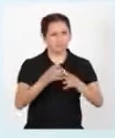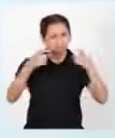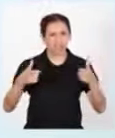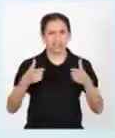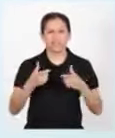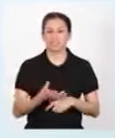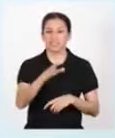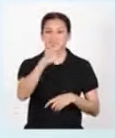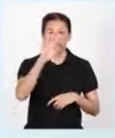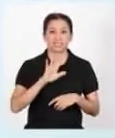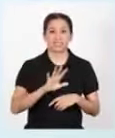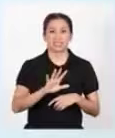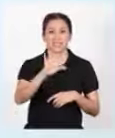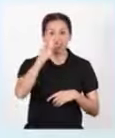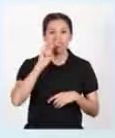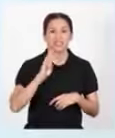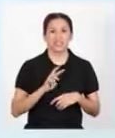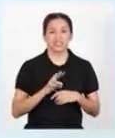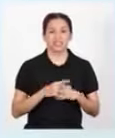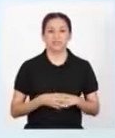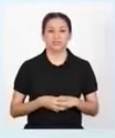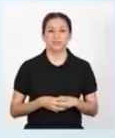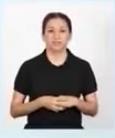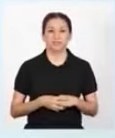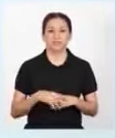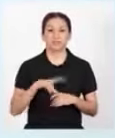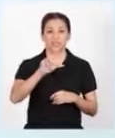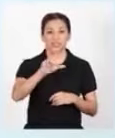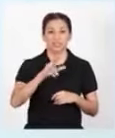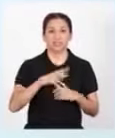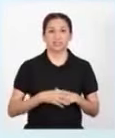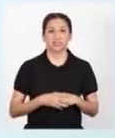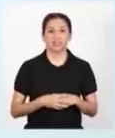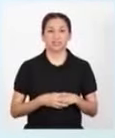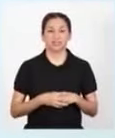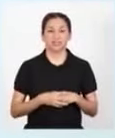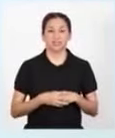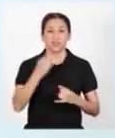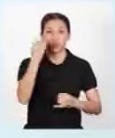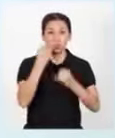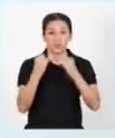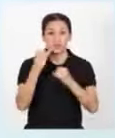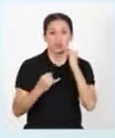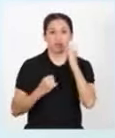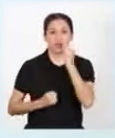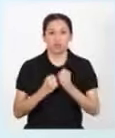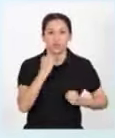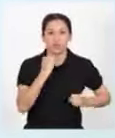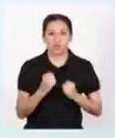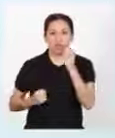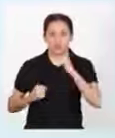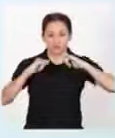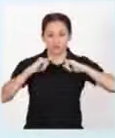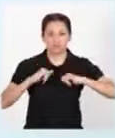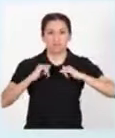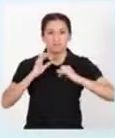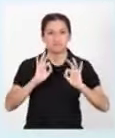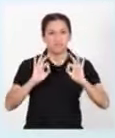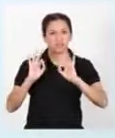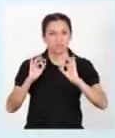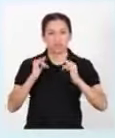eso. Más grande. Uno, dos, tres. Y por último,